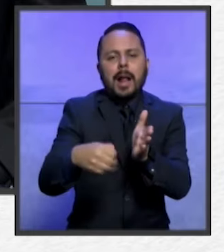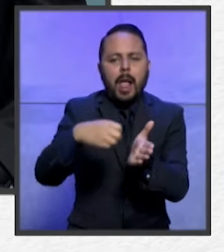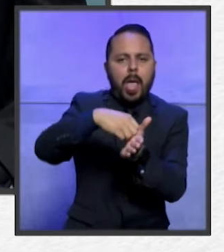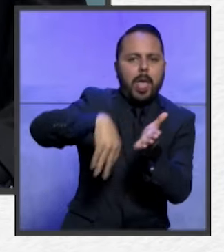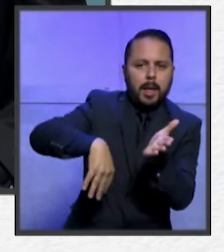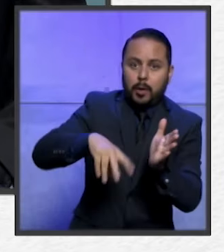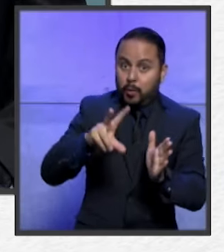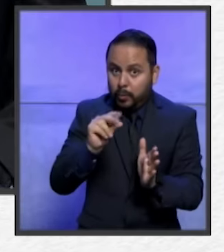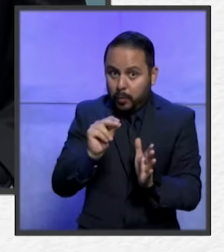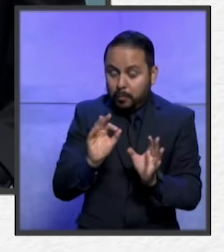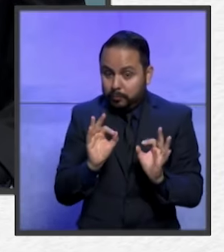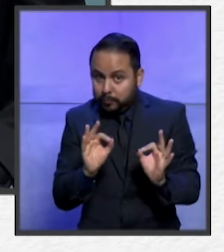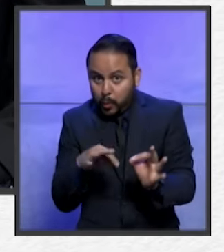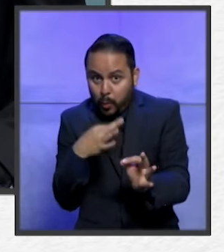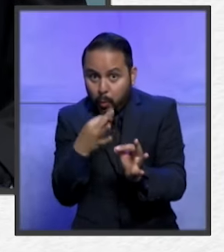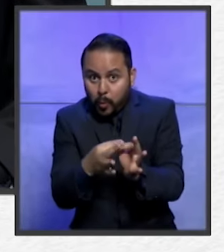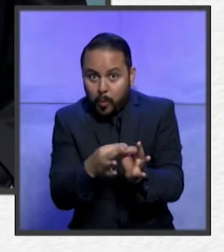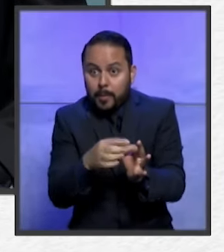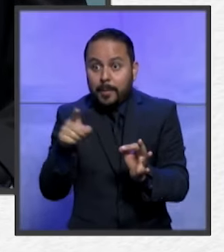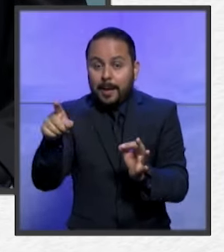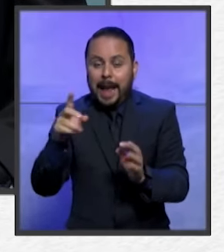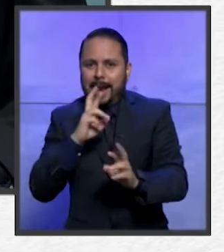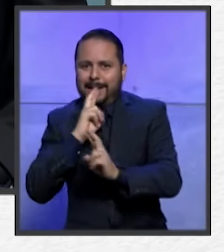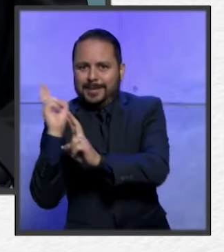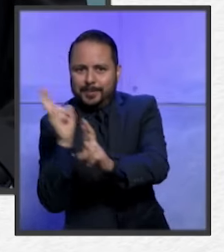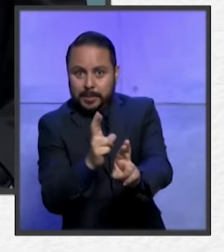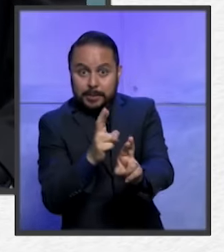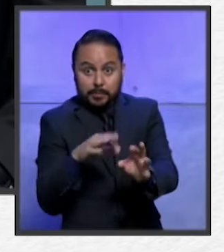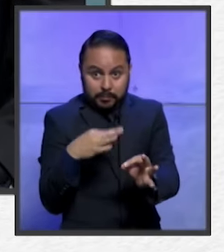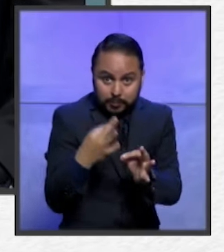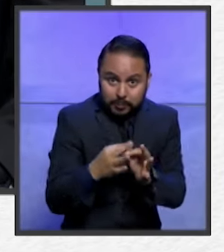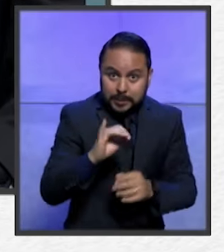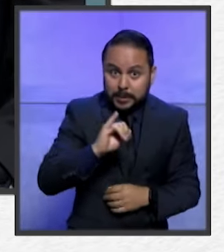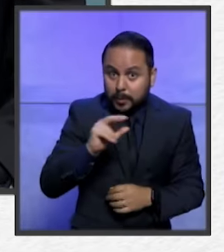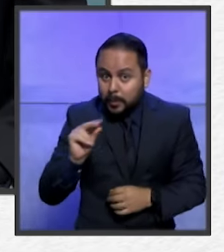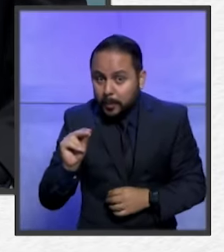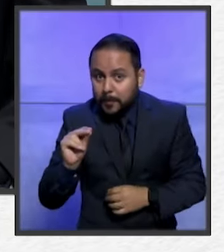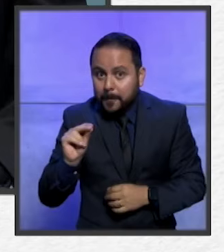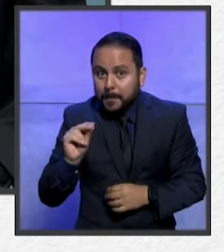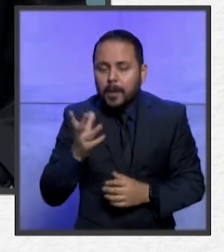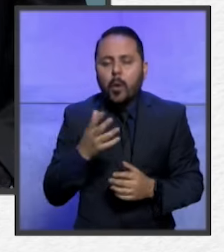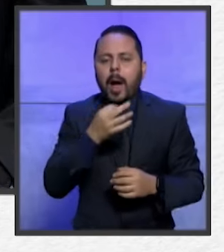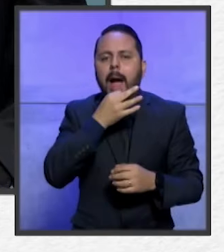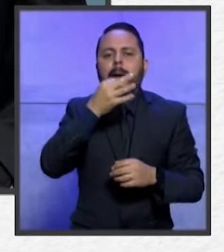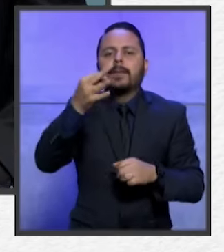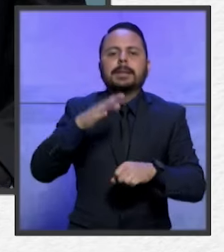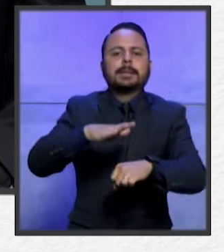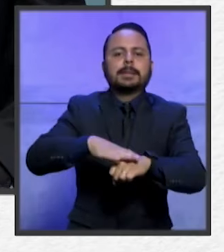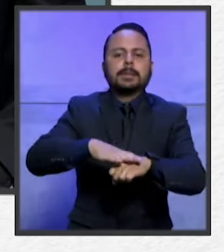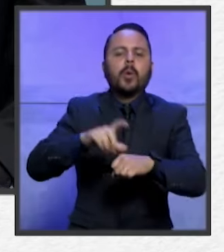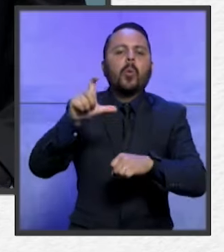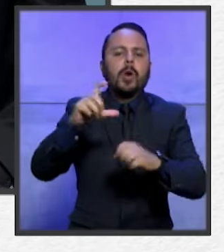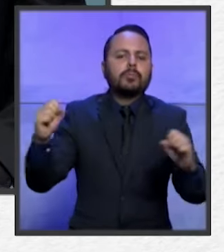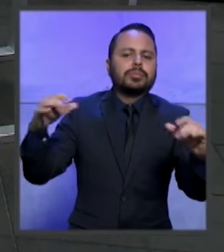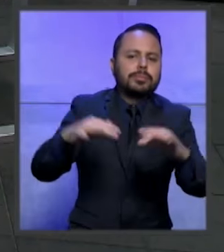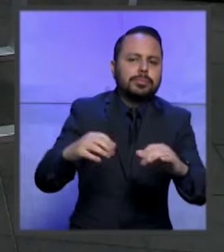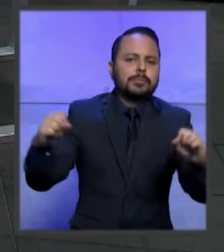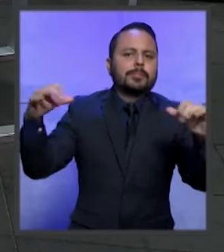pendientes en cuanto al cumplimiento de las sentencias el el los avisos de las